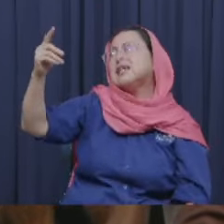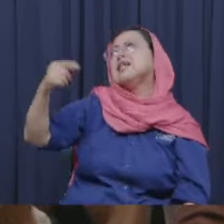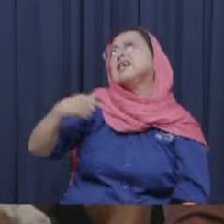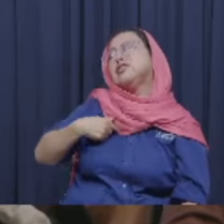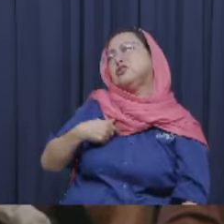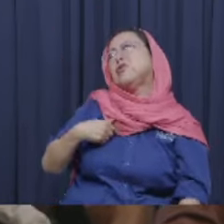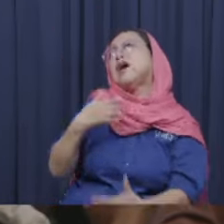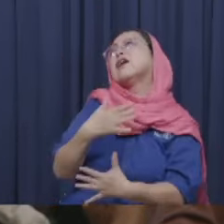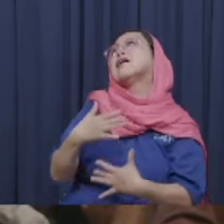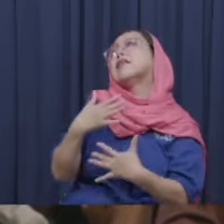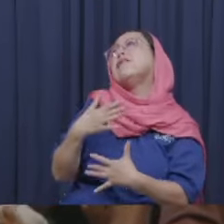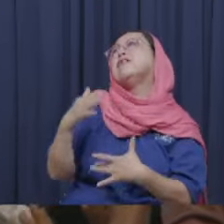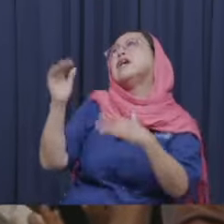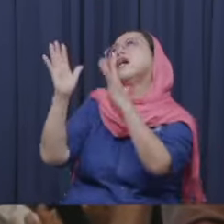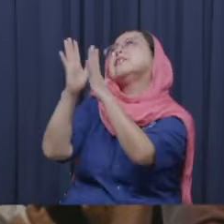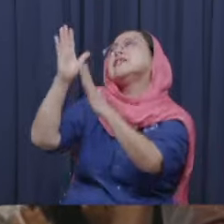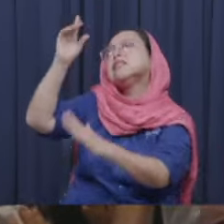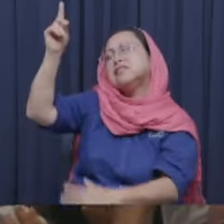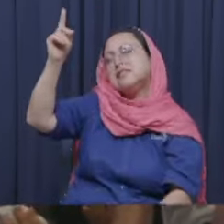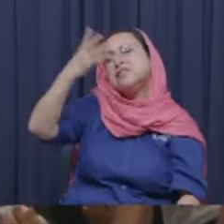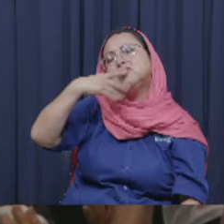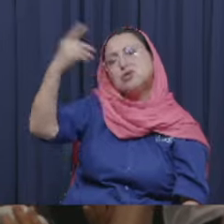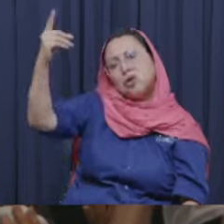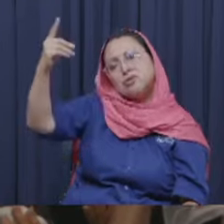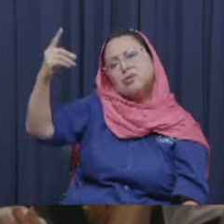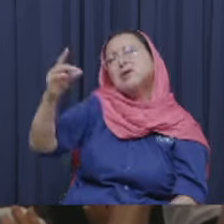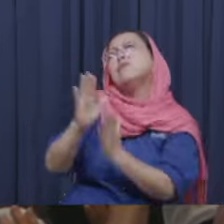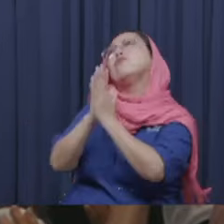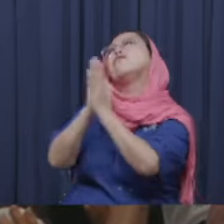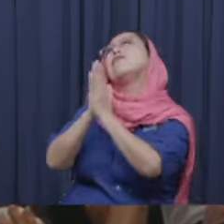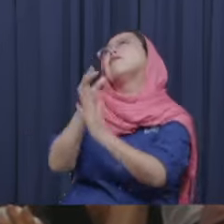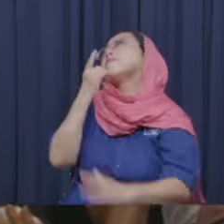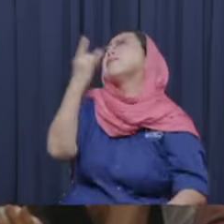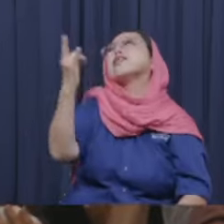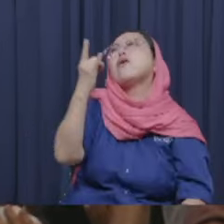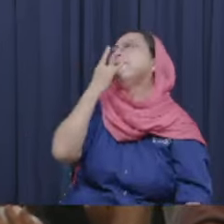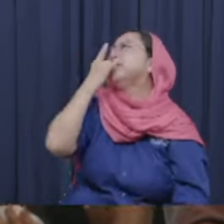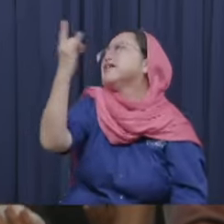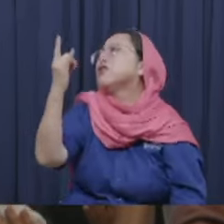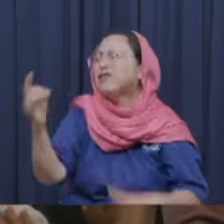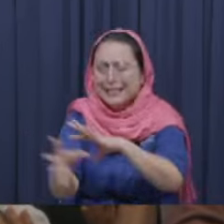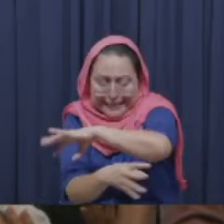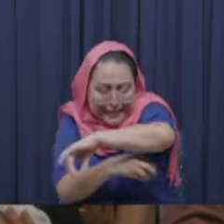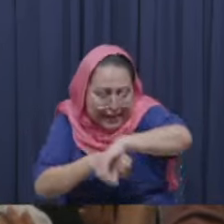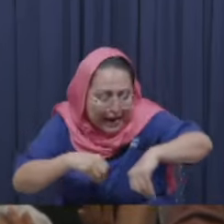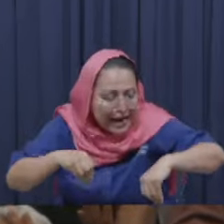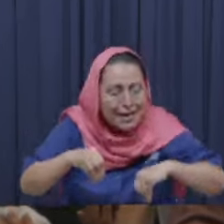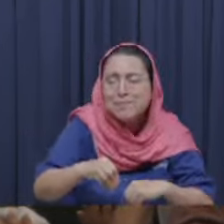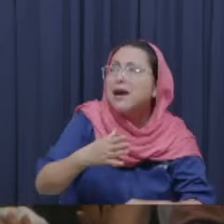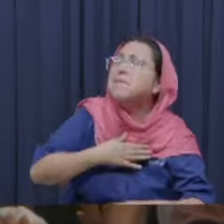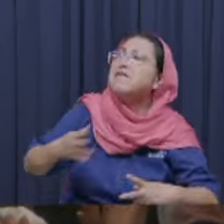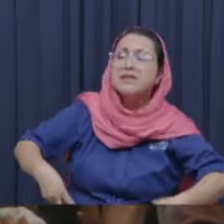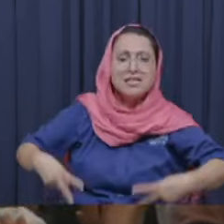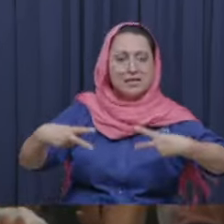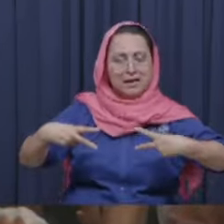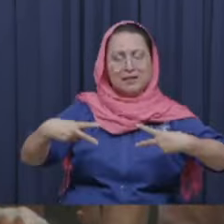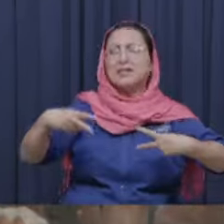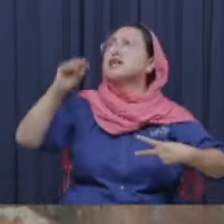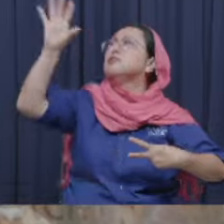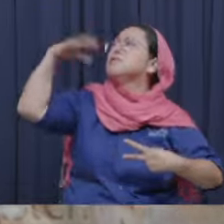Señor. Por favor, oh Dios, acéptanos, perdónanos, cámbianos, llénanos con tu Espíritu,